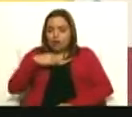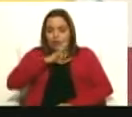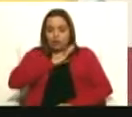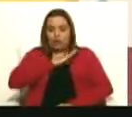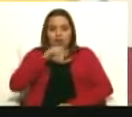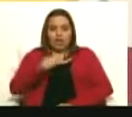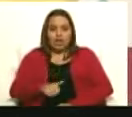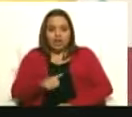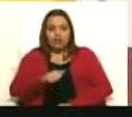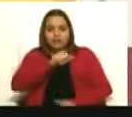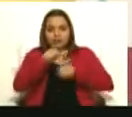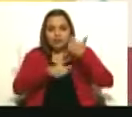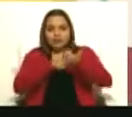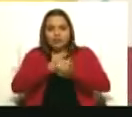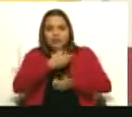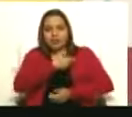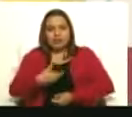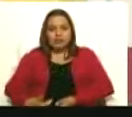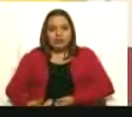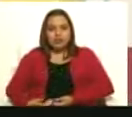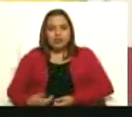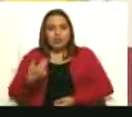estamos trabajando.